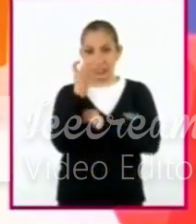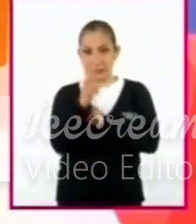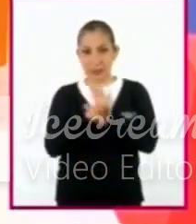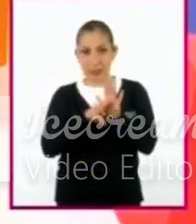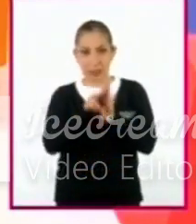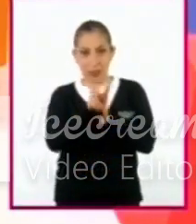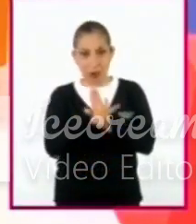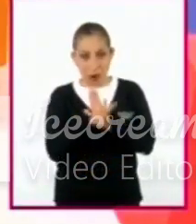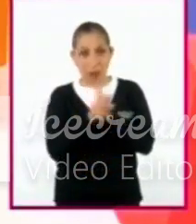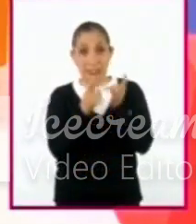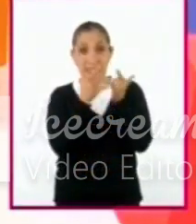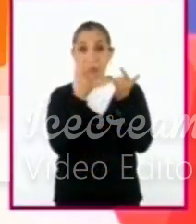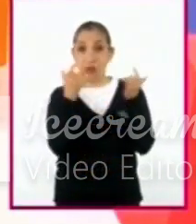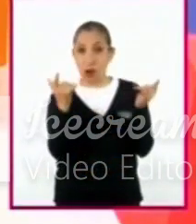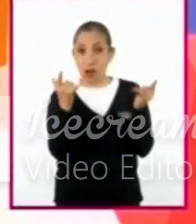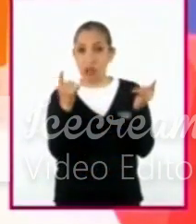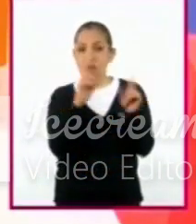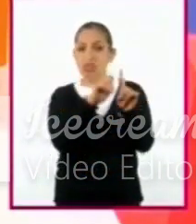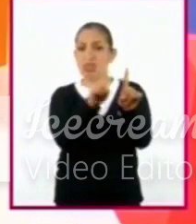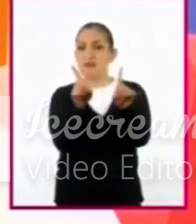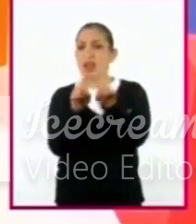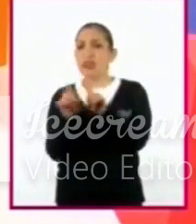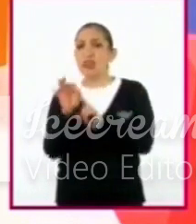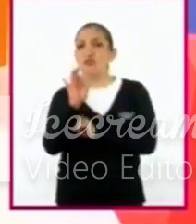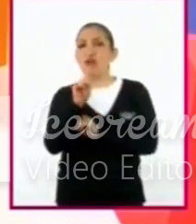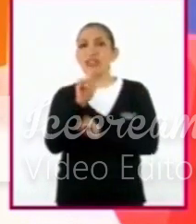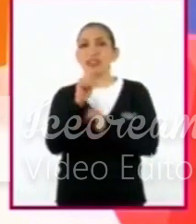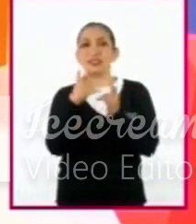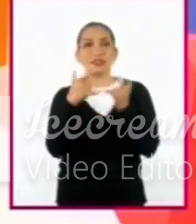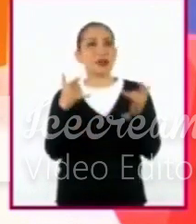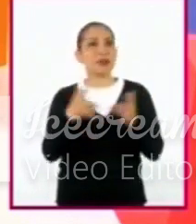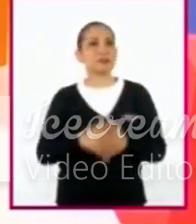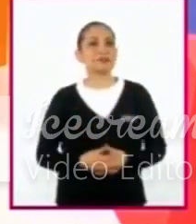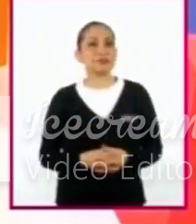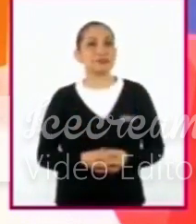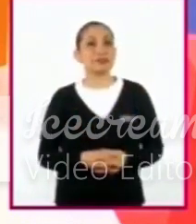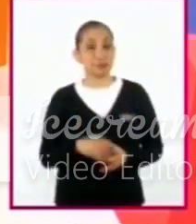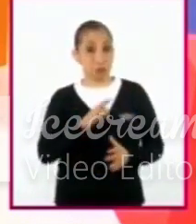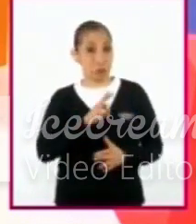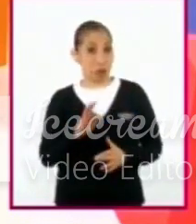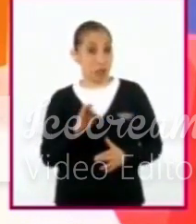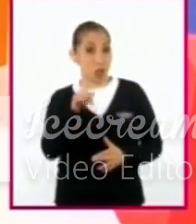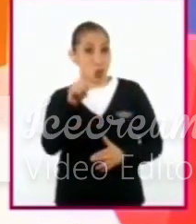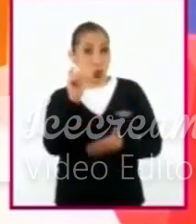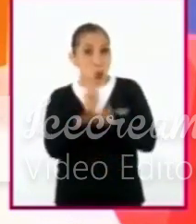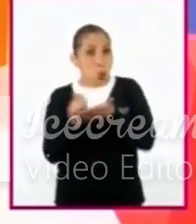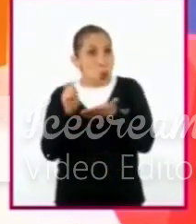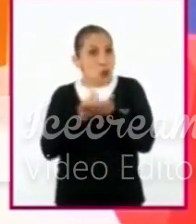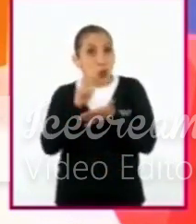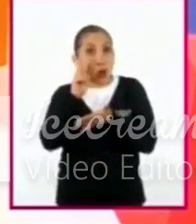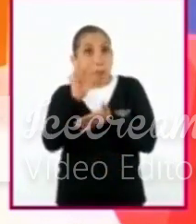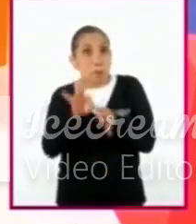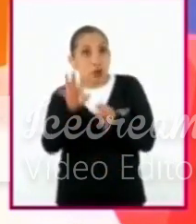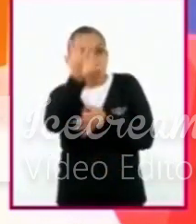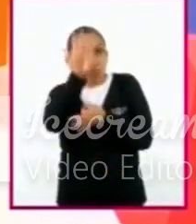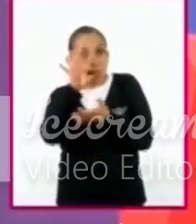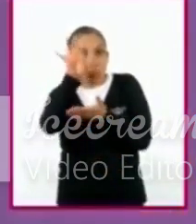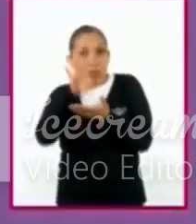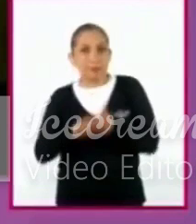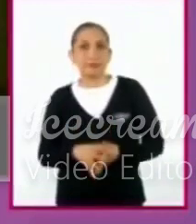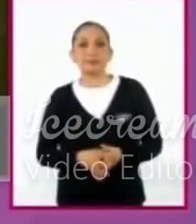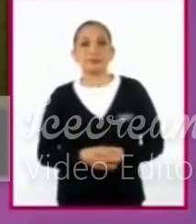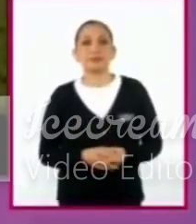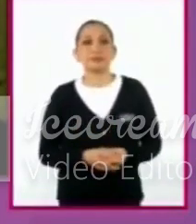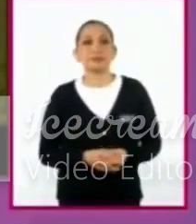video. Historia. La variedad de las fuentes históricas. Si te es posible, anota lo que consideres más importante.